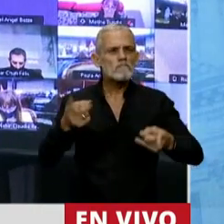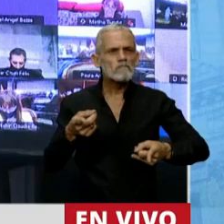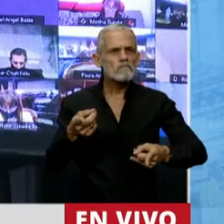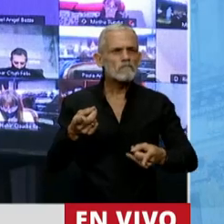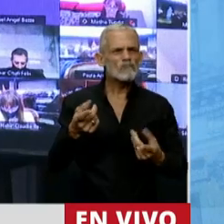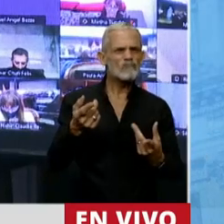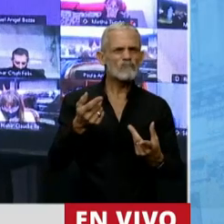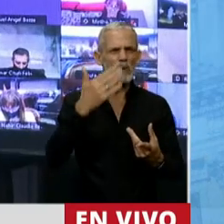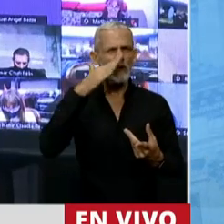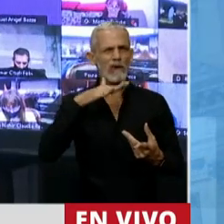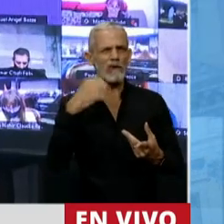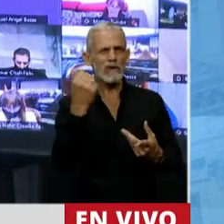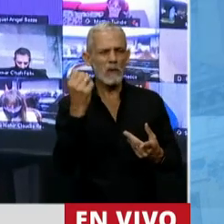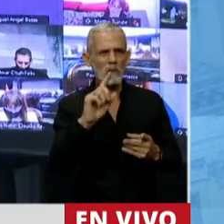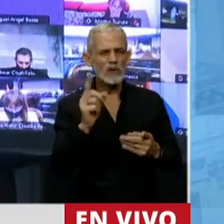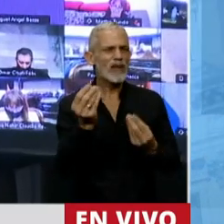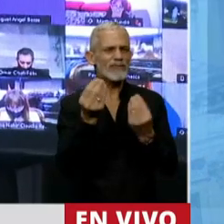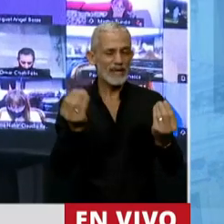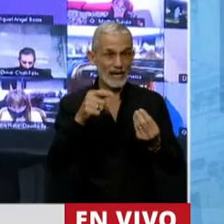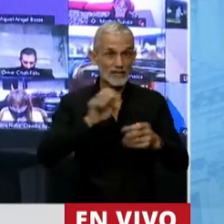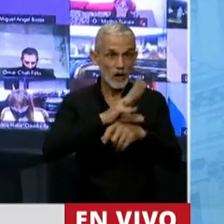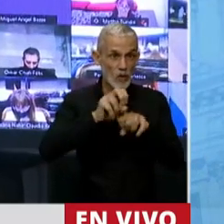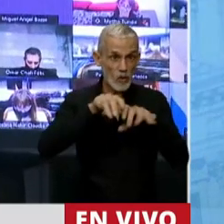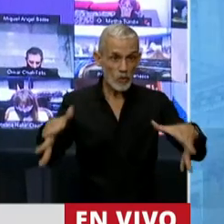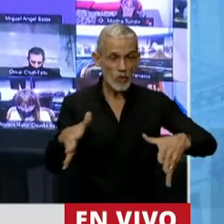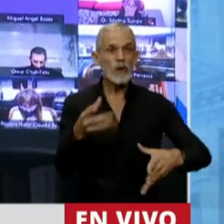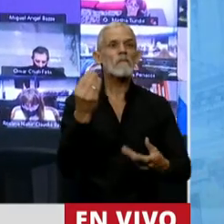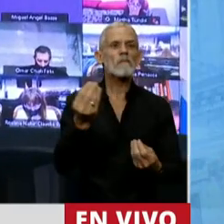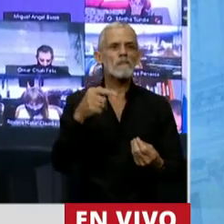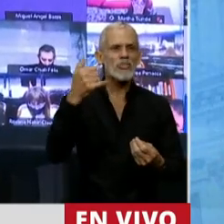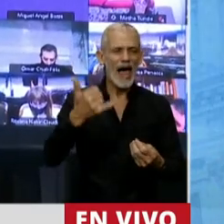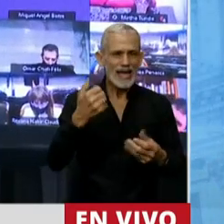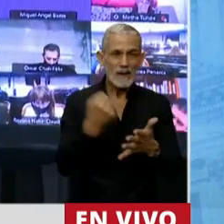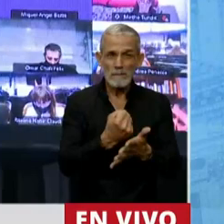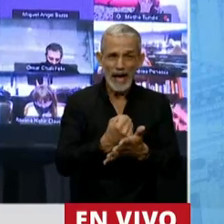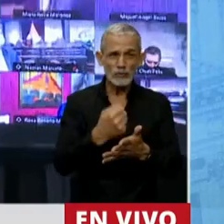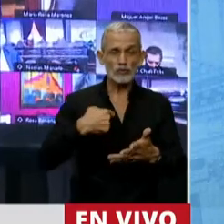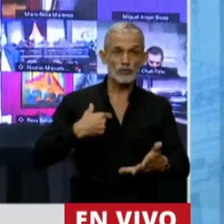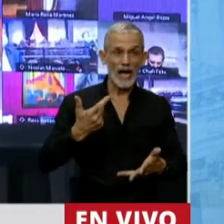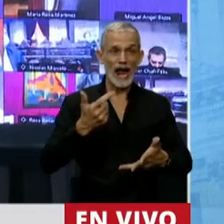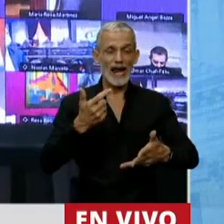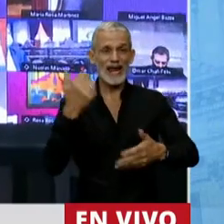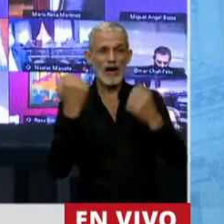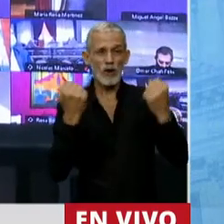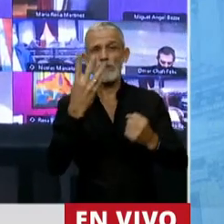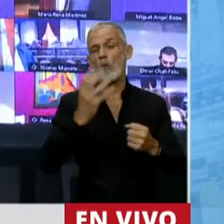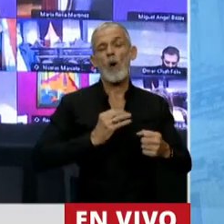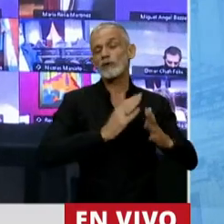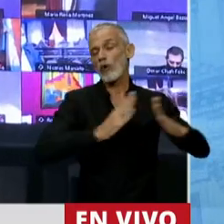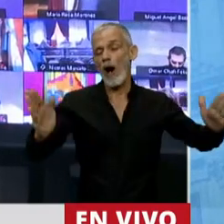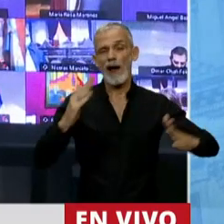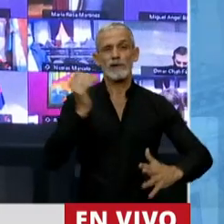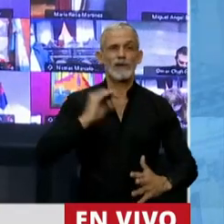se soslaya el hecho de que esta pandemia ha venido a profundizar el impacto social y económico de las medidas de 4 años de gestión de